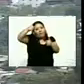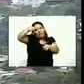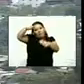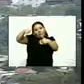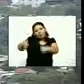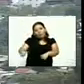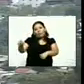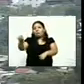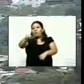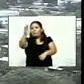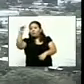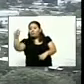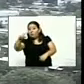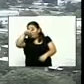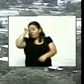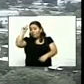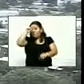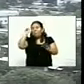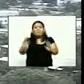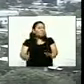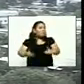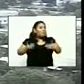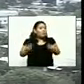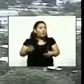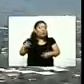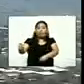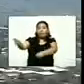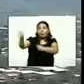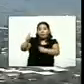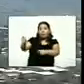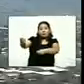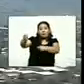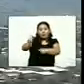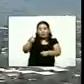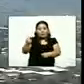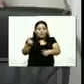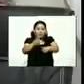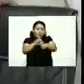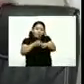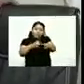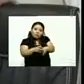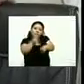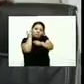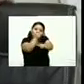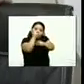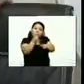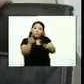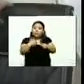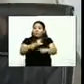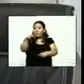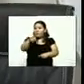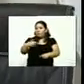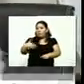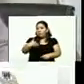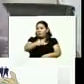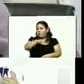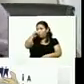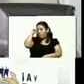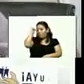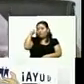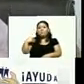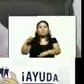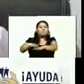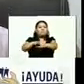Internacional del Trabajo, debido a demandas por el sector empleador y sindical. Pero este día, el ministro del ramo, Rolando Castro,